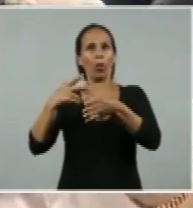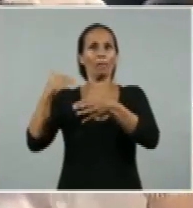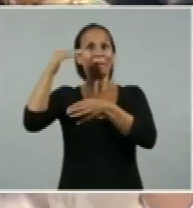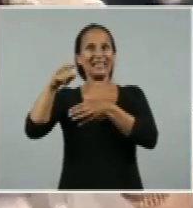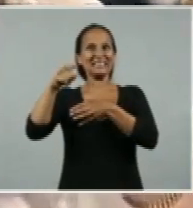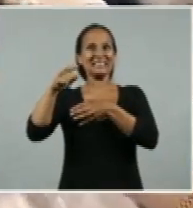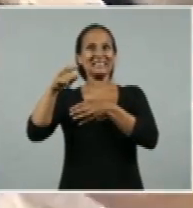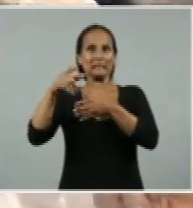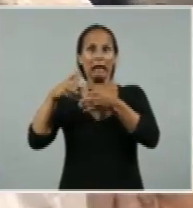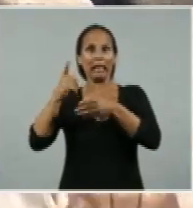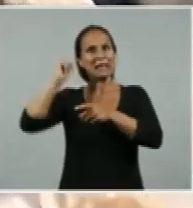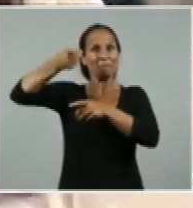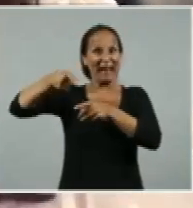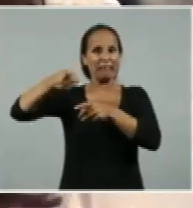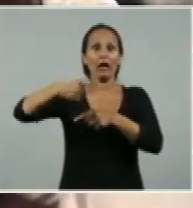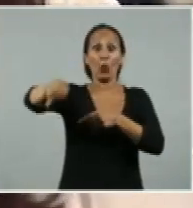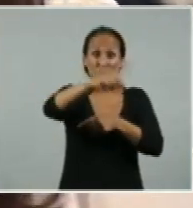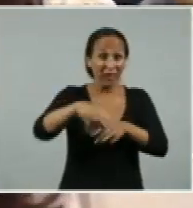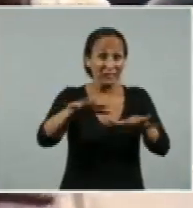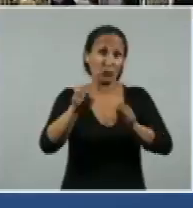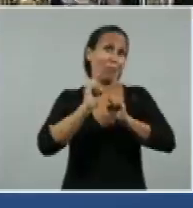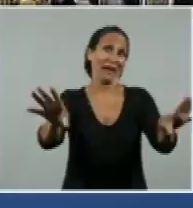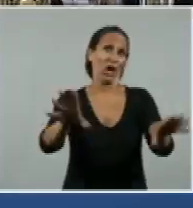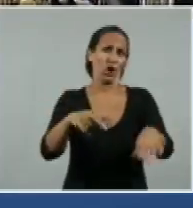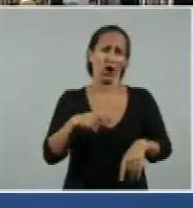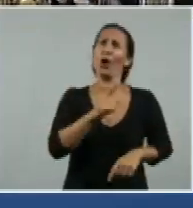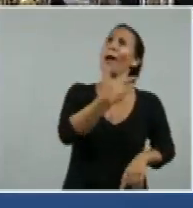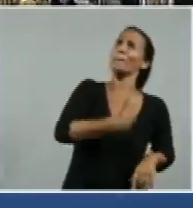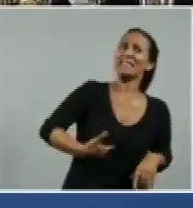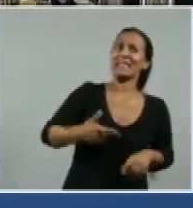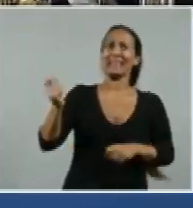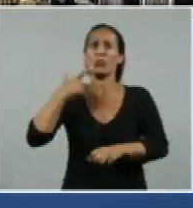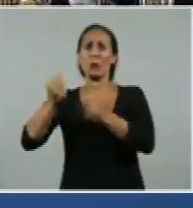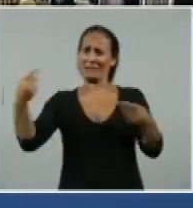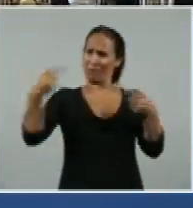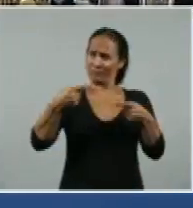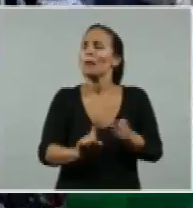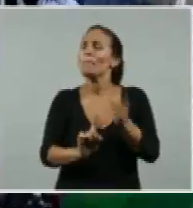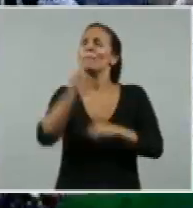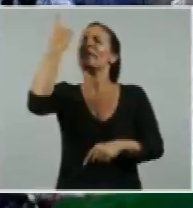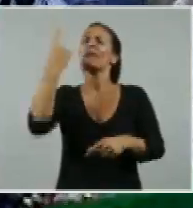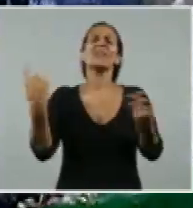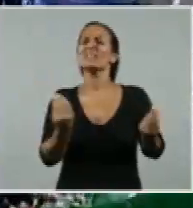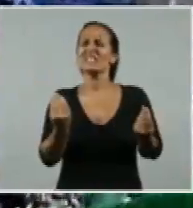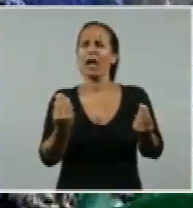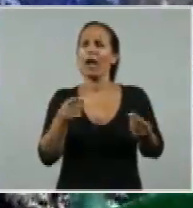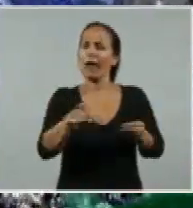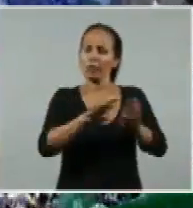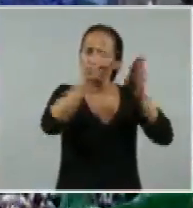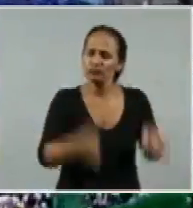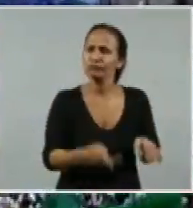entre el presidente y los empresarios. Es un problema de ustedes más que de los dirigentes políticos. Cuando me tocó la